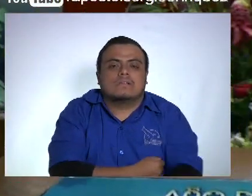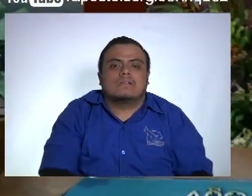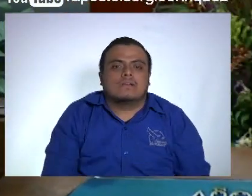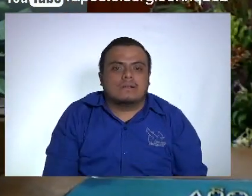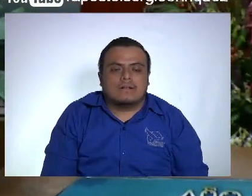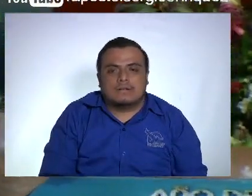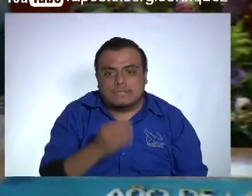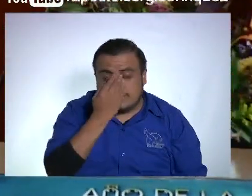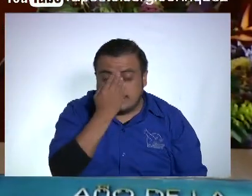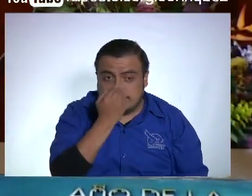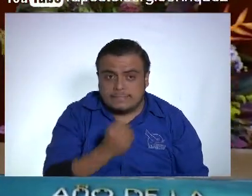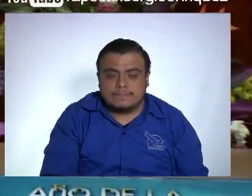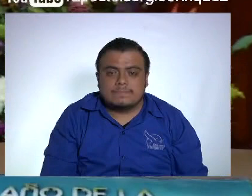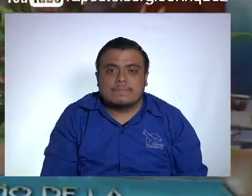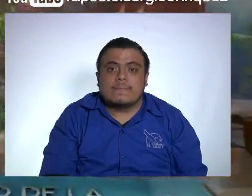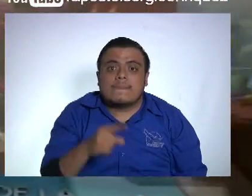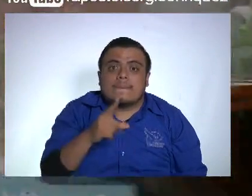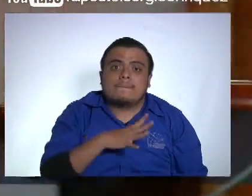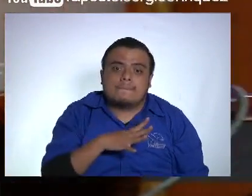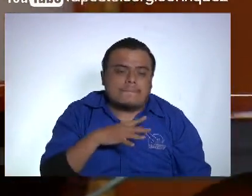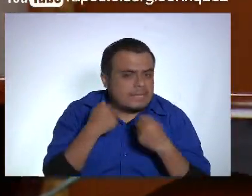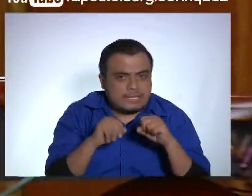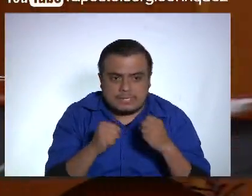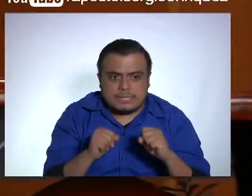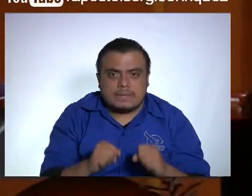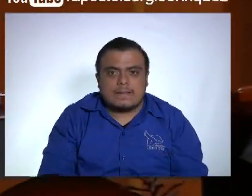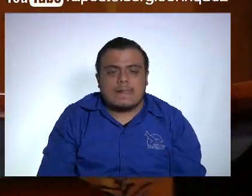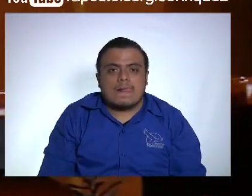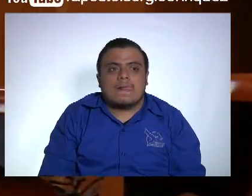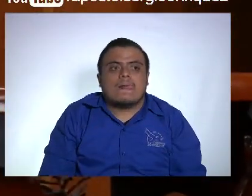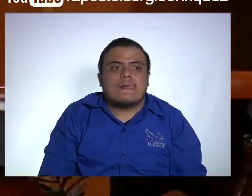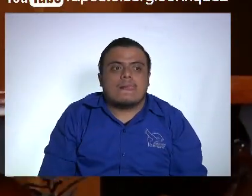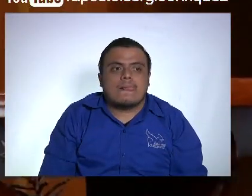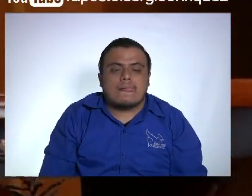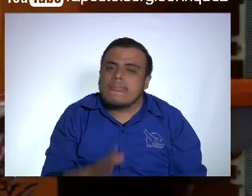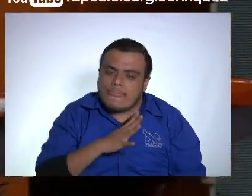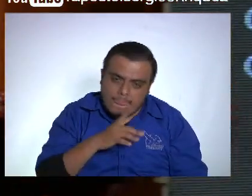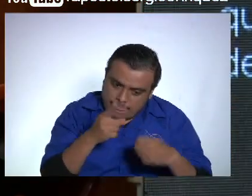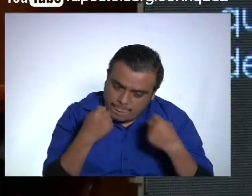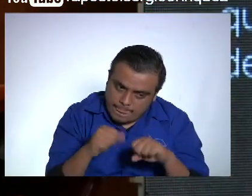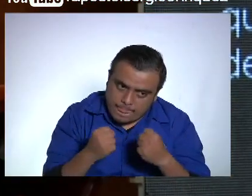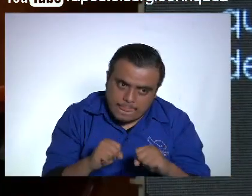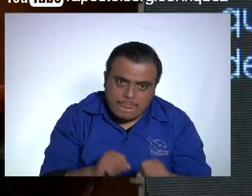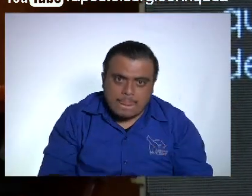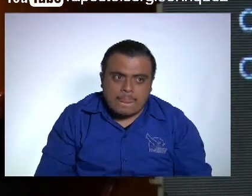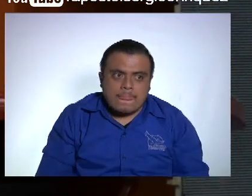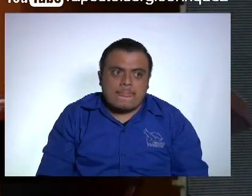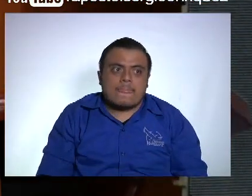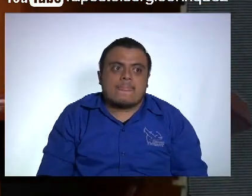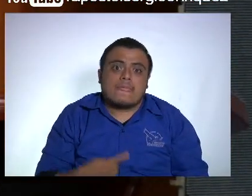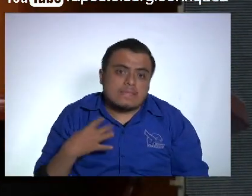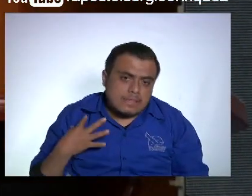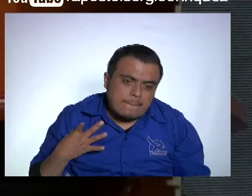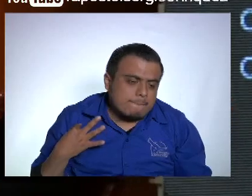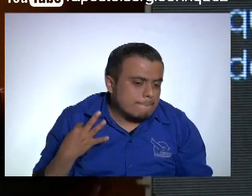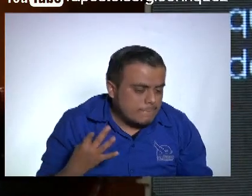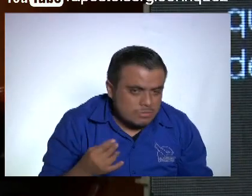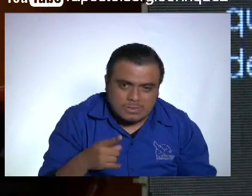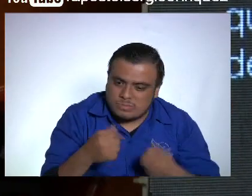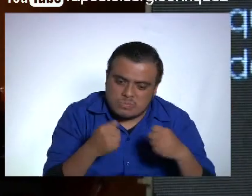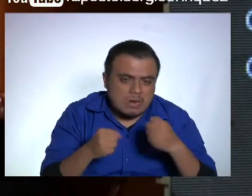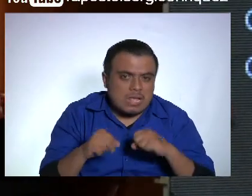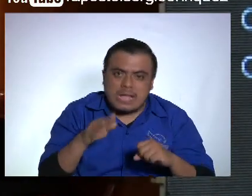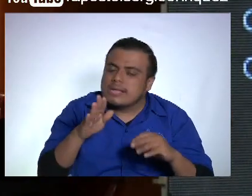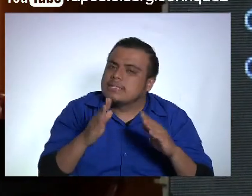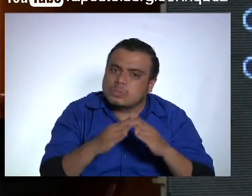Aleluya. Tienes que hacerlo, tienes que hacerlo. Yo te invito a que lo hagas en tu casa.